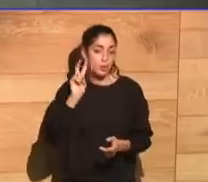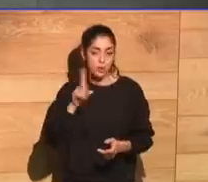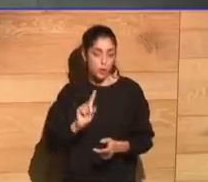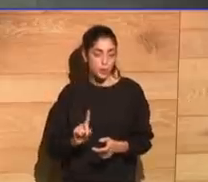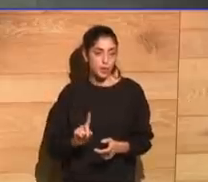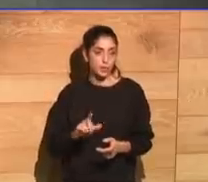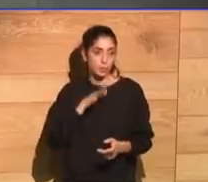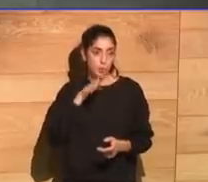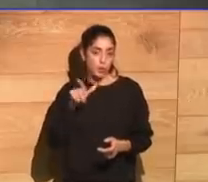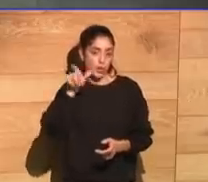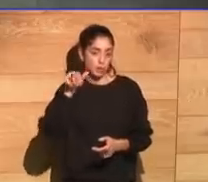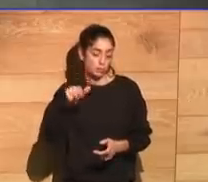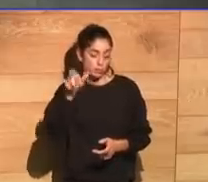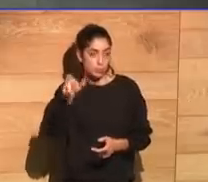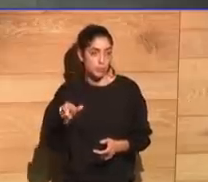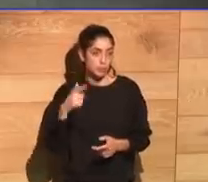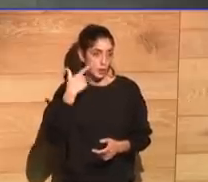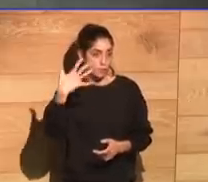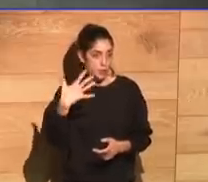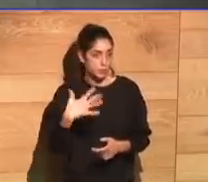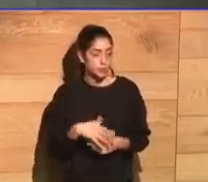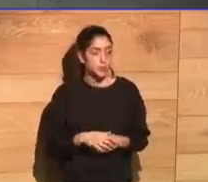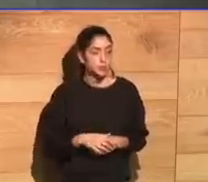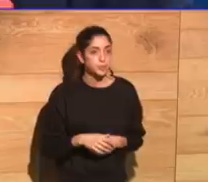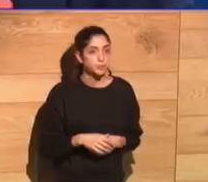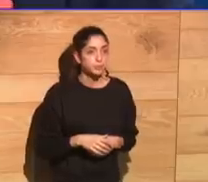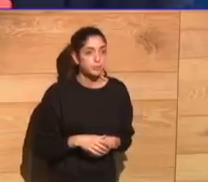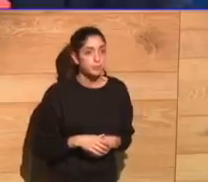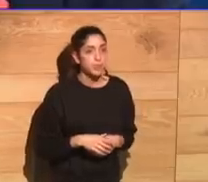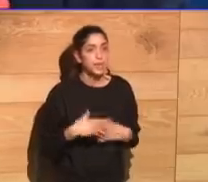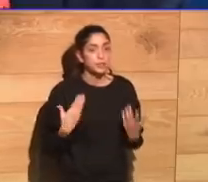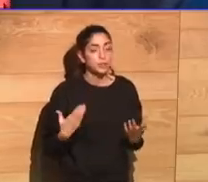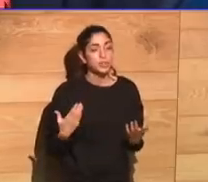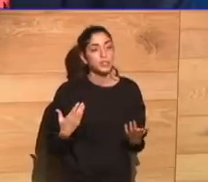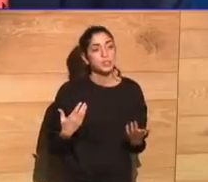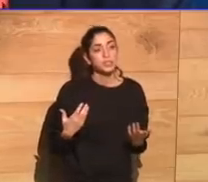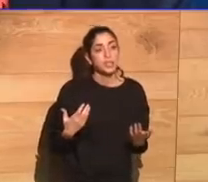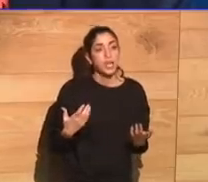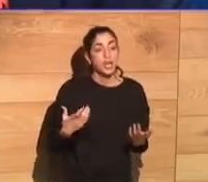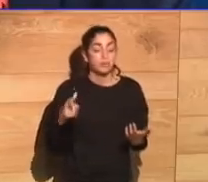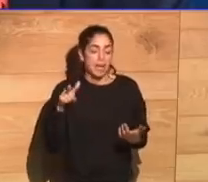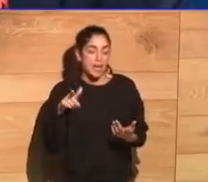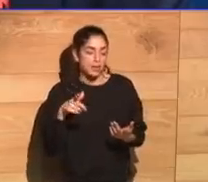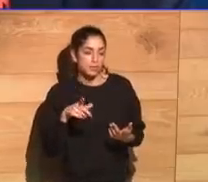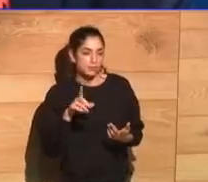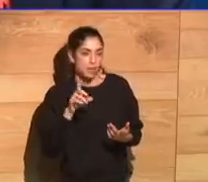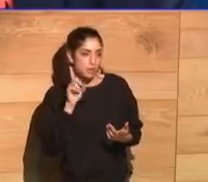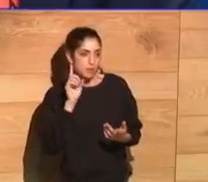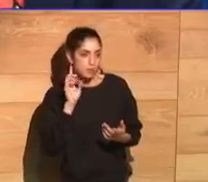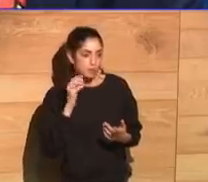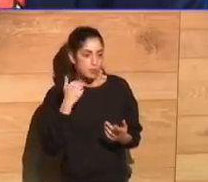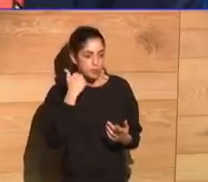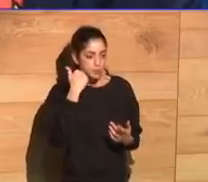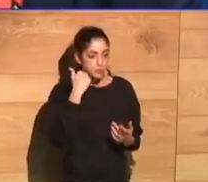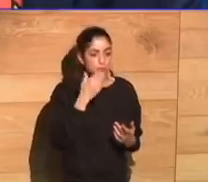Redford. ¿Qué Robert decía? Redford es guapísimo. Decía Donner algo de eso. Por eso pusieron a Christopher Reeve, que es feísimo, ¿no? No, hombre, pero Robert Redford es más guapo. Vamos a ver. ¿Más